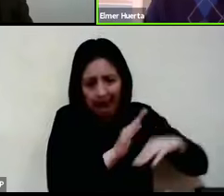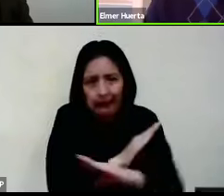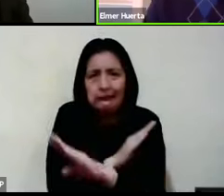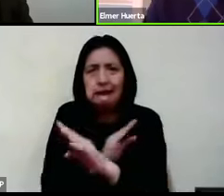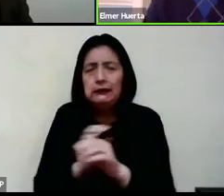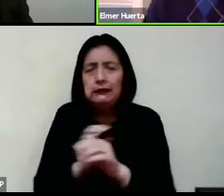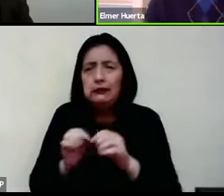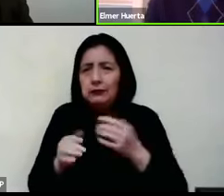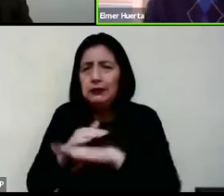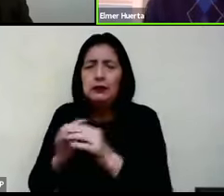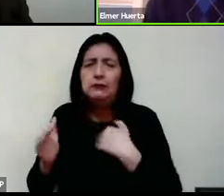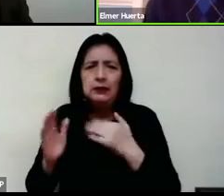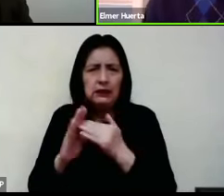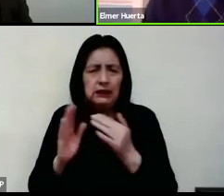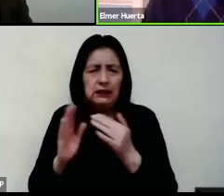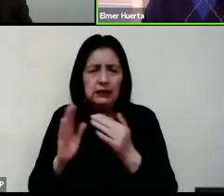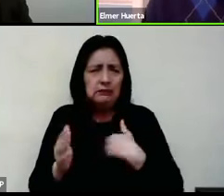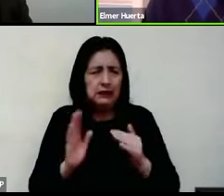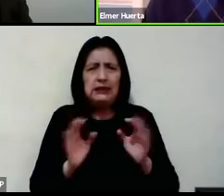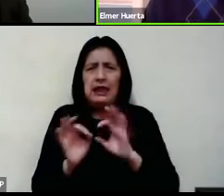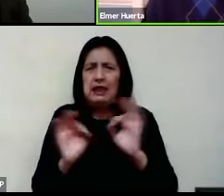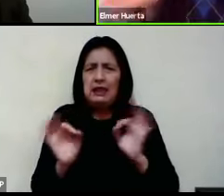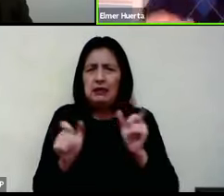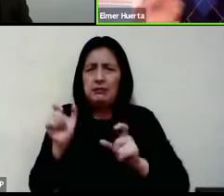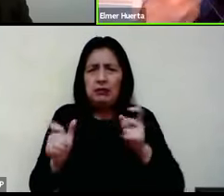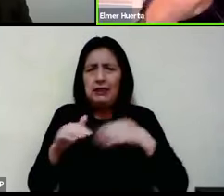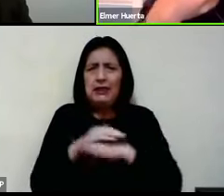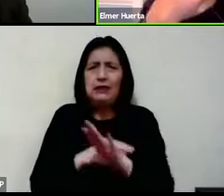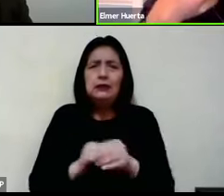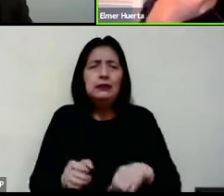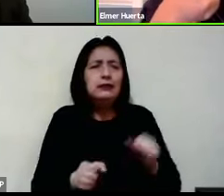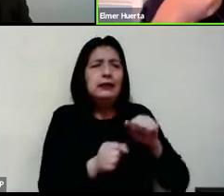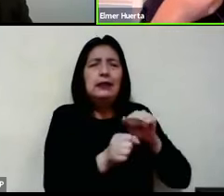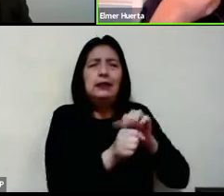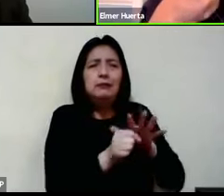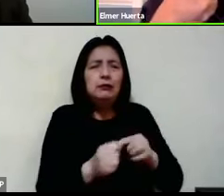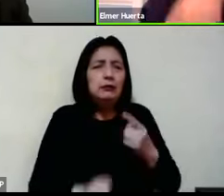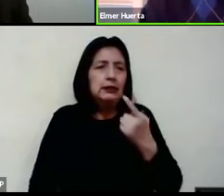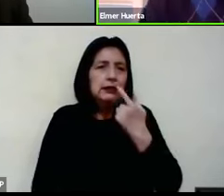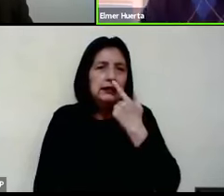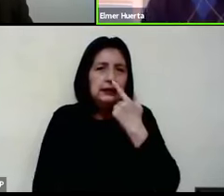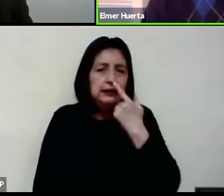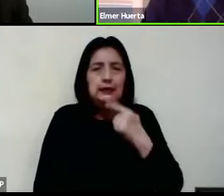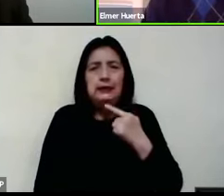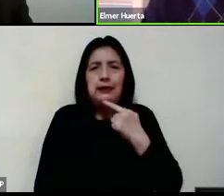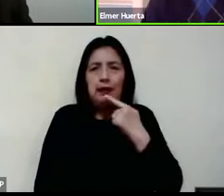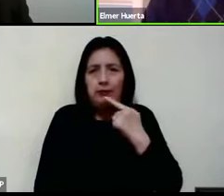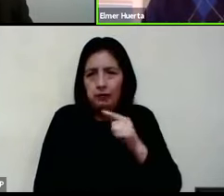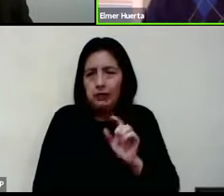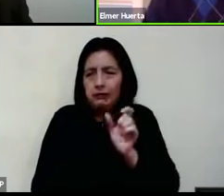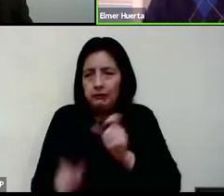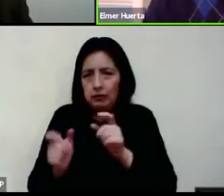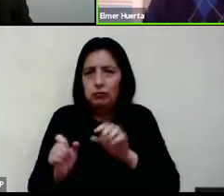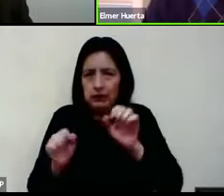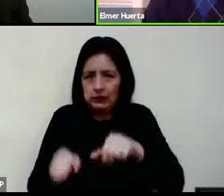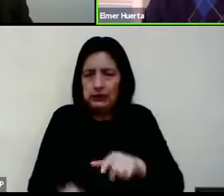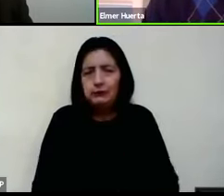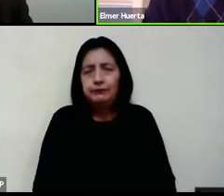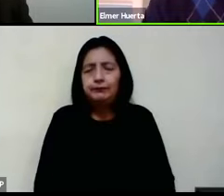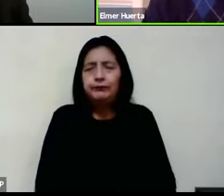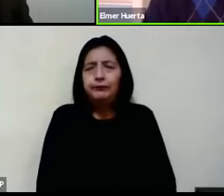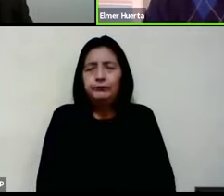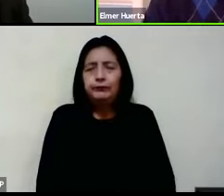invadir mi casa? Si a mi casa no entra nadie, el virus está en la nariz y en la boca de la gente. Allí está el